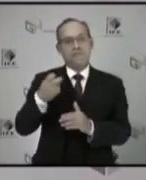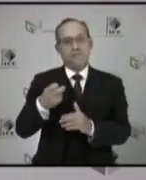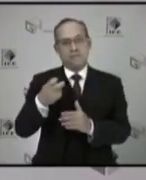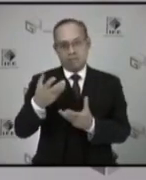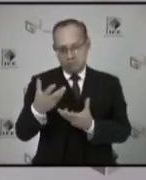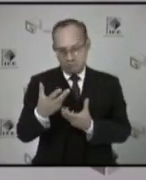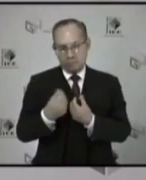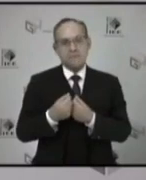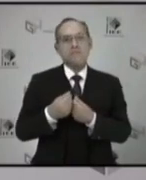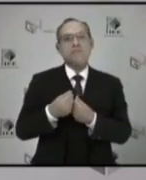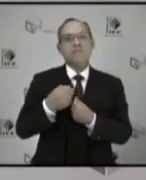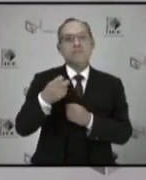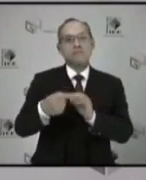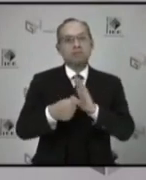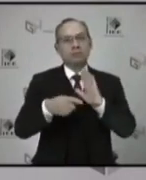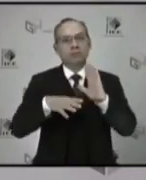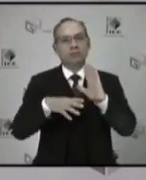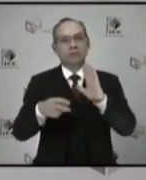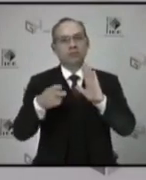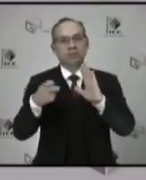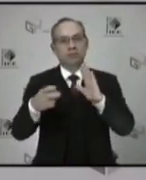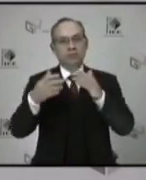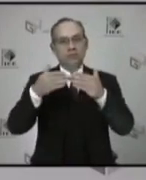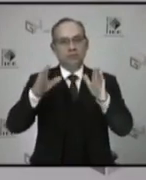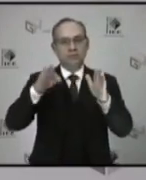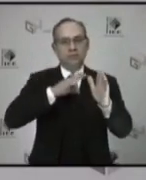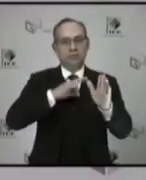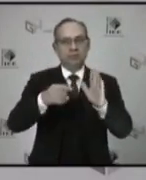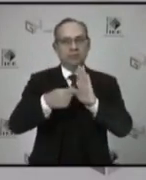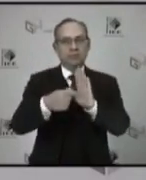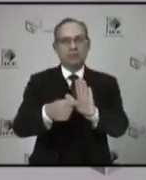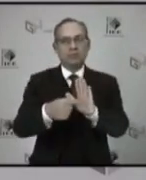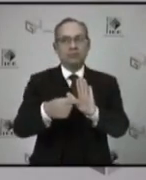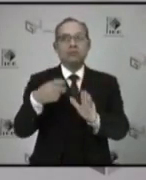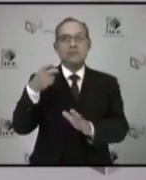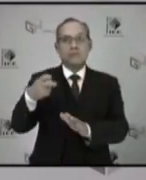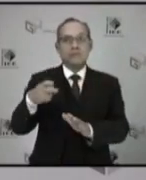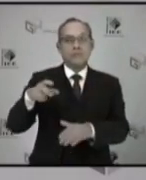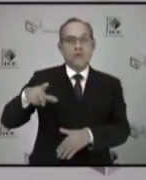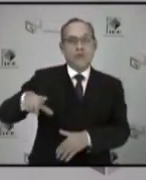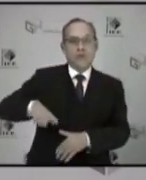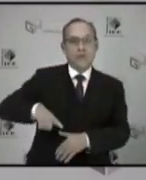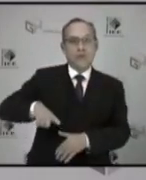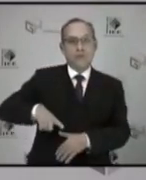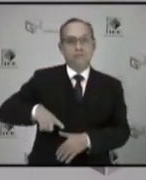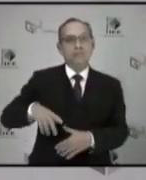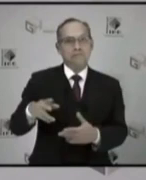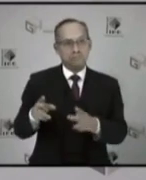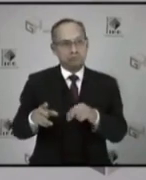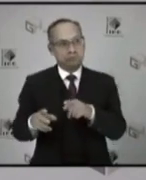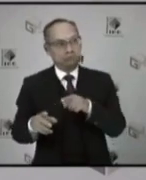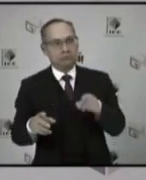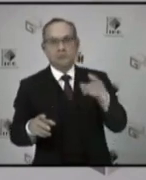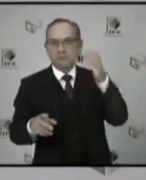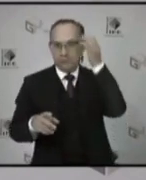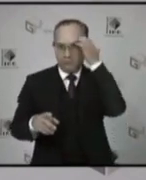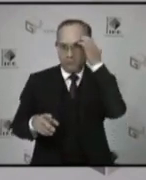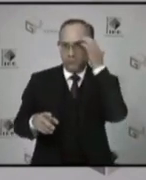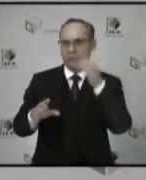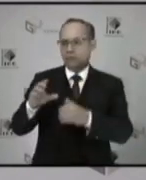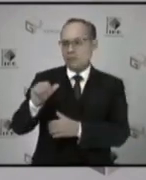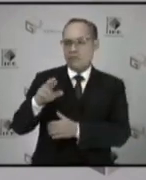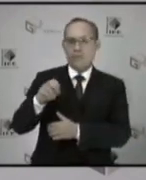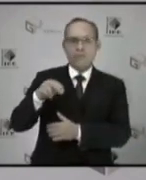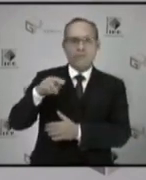Hidalgo. Y no digas que nadie los amenaza. La gente de gobierno conoce a Carolina, porque soy parte de ellos. Ahí he estado